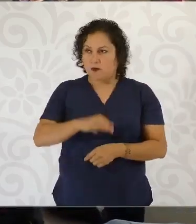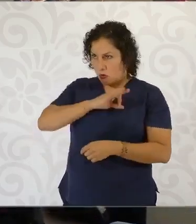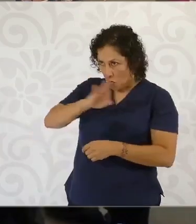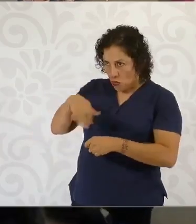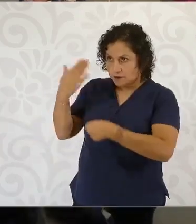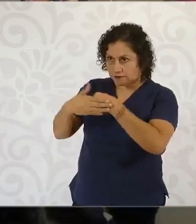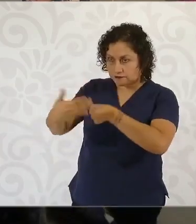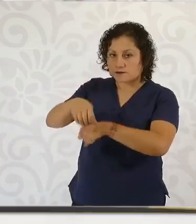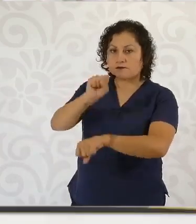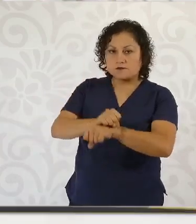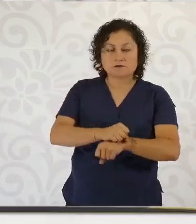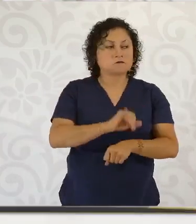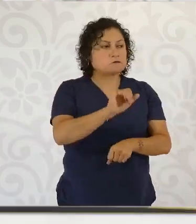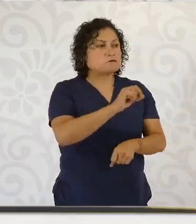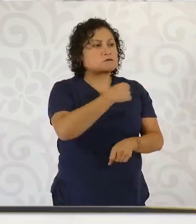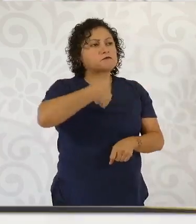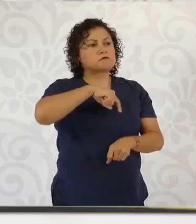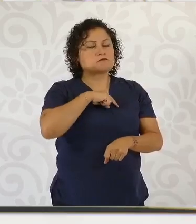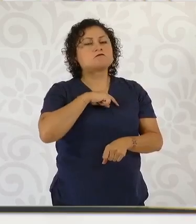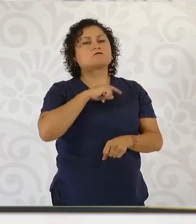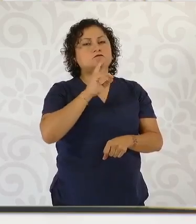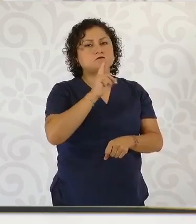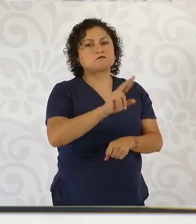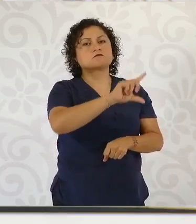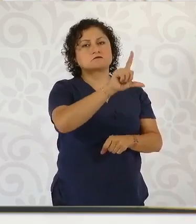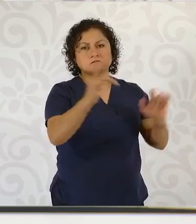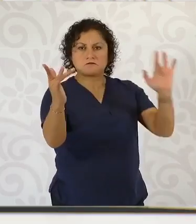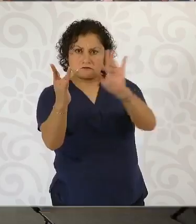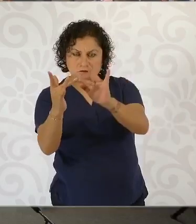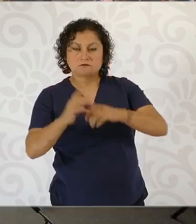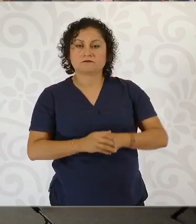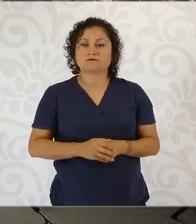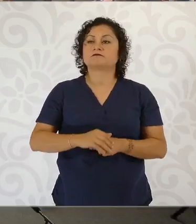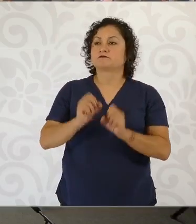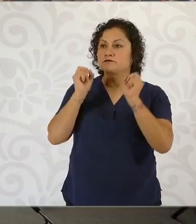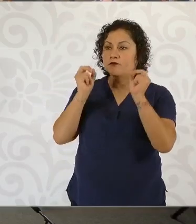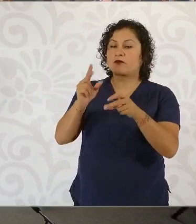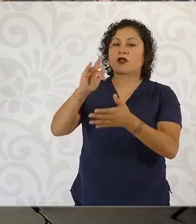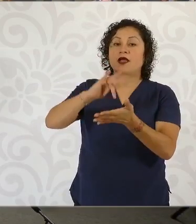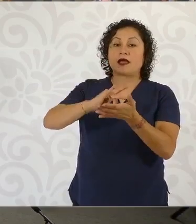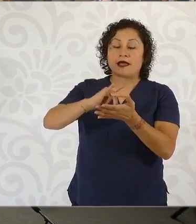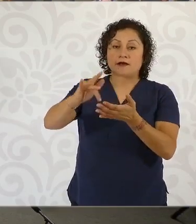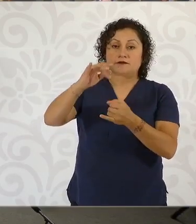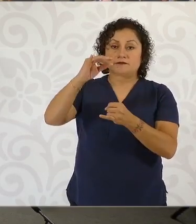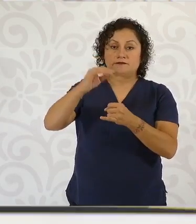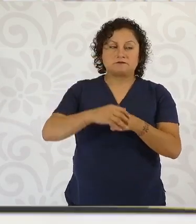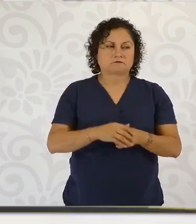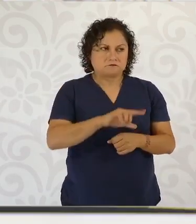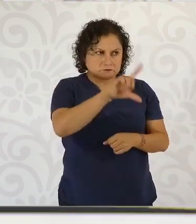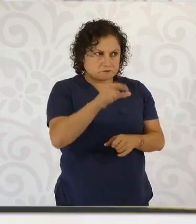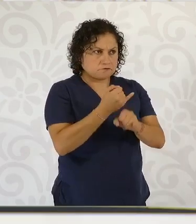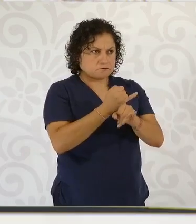semanas? Se comunica contigo sin problema, Raquel. Ok. Por último, Presidenta. Y se informa a la gente,